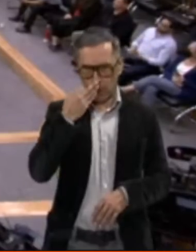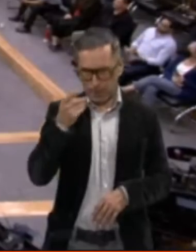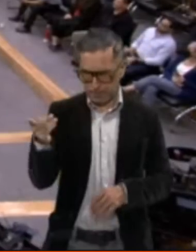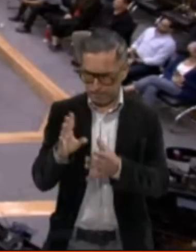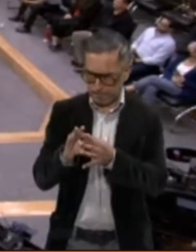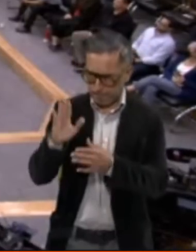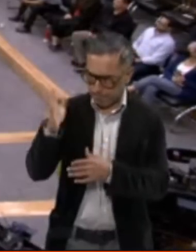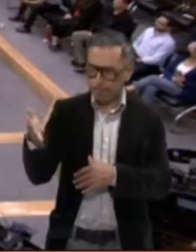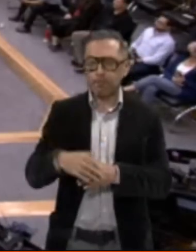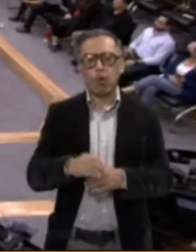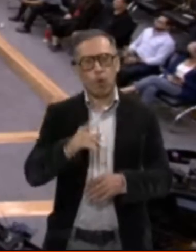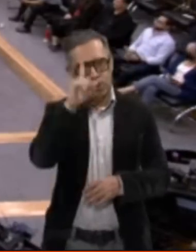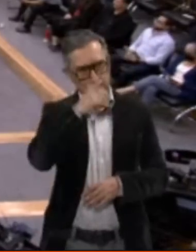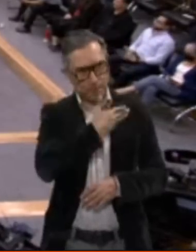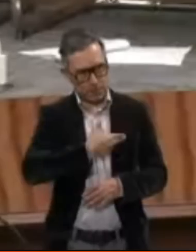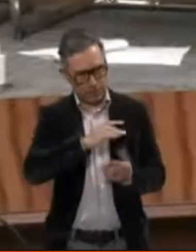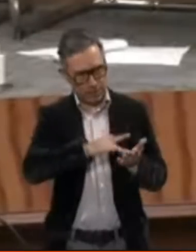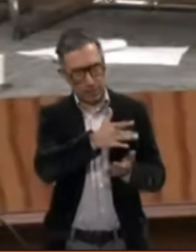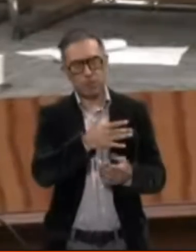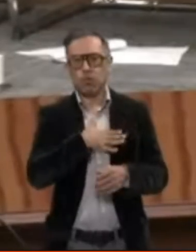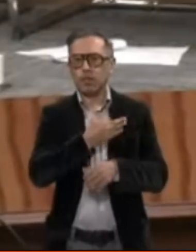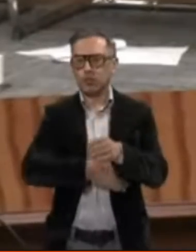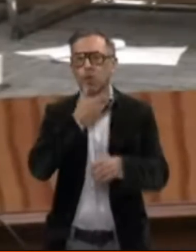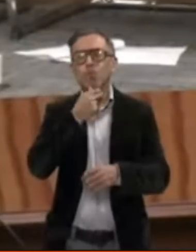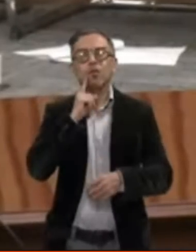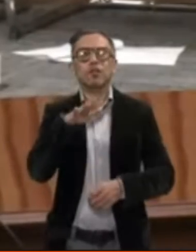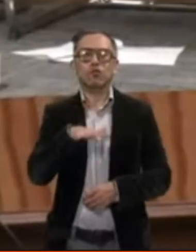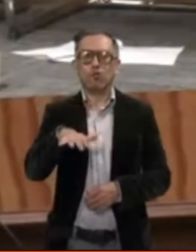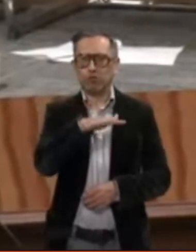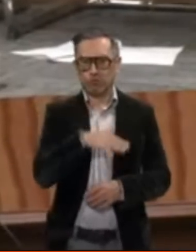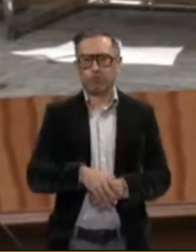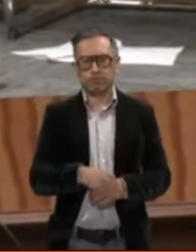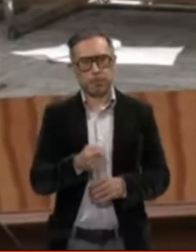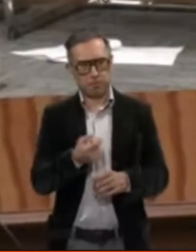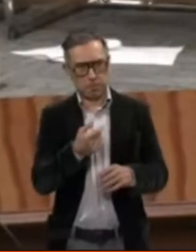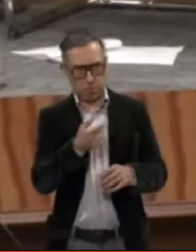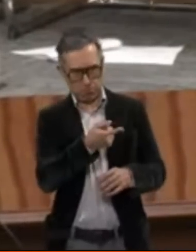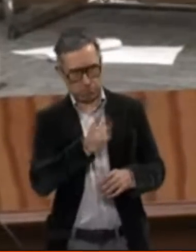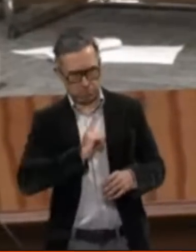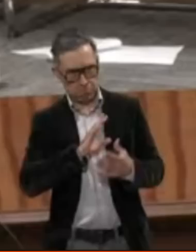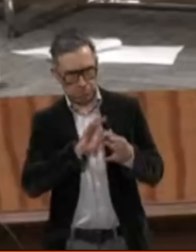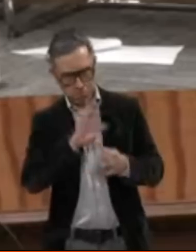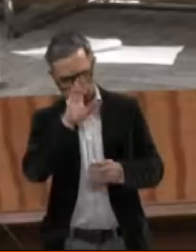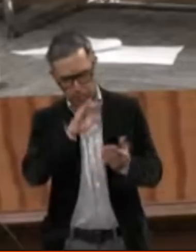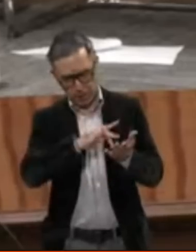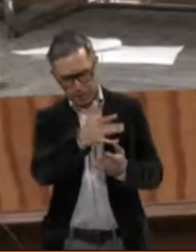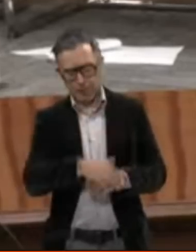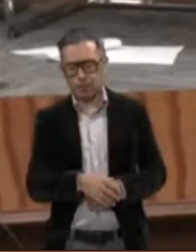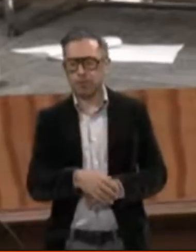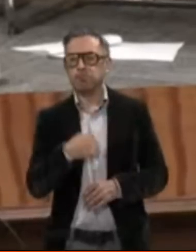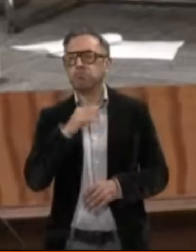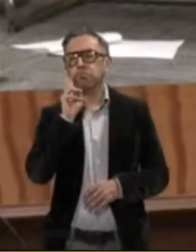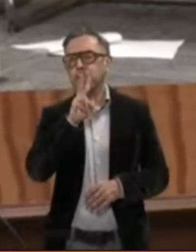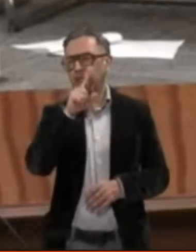Muchas gracias, consejero presidente. Muy buenas tardes a todas, a todos. Gracias por darme el uso de la palabra. Es evidente cuál es la